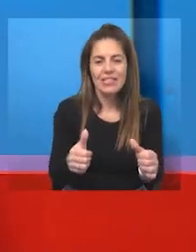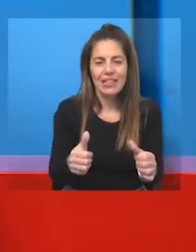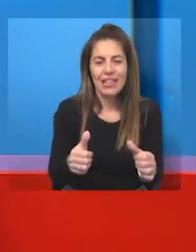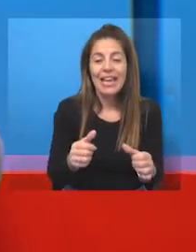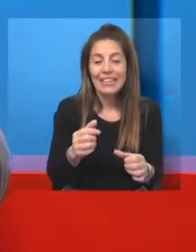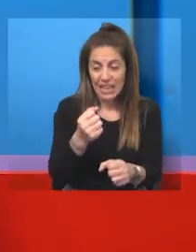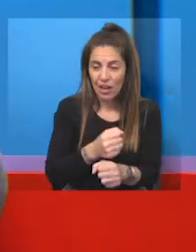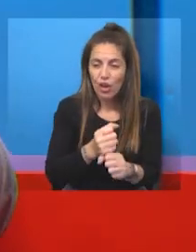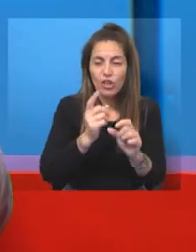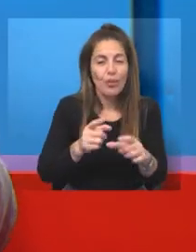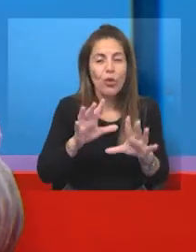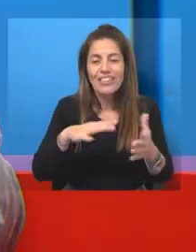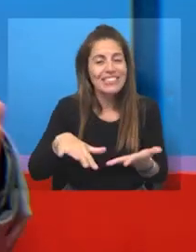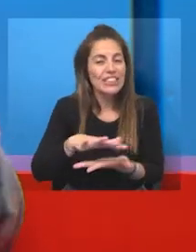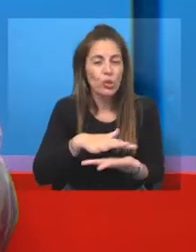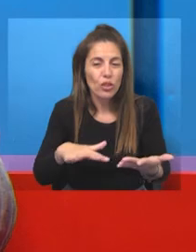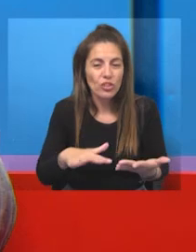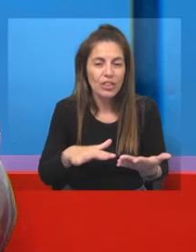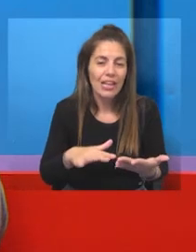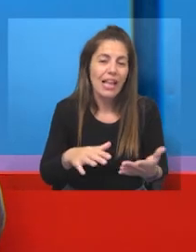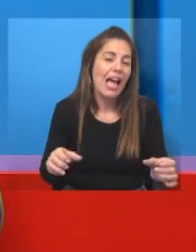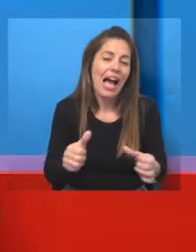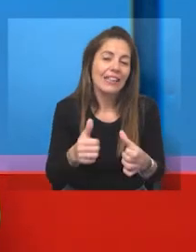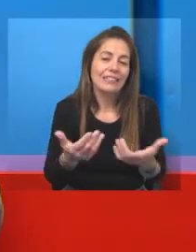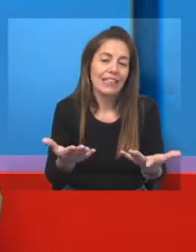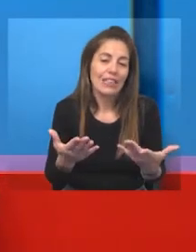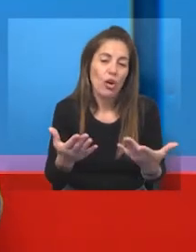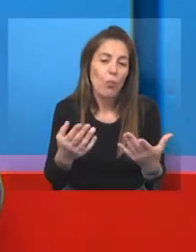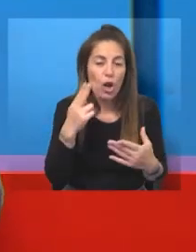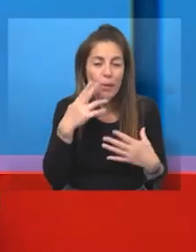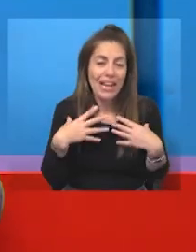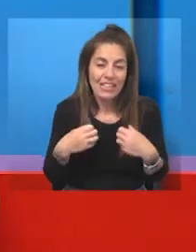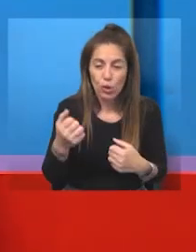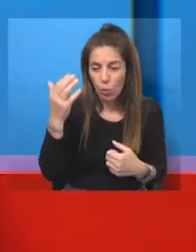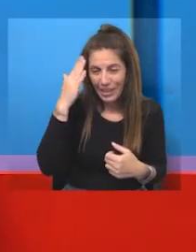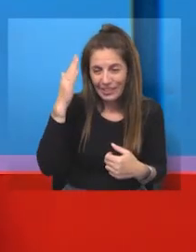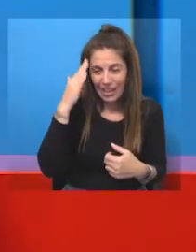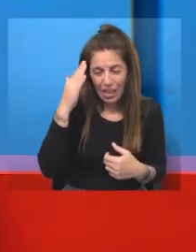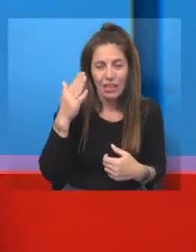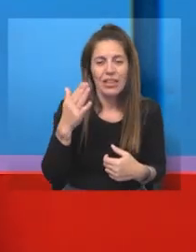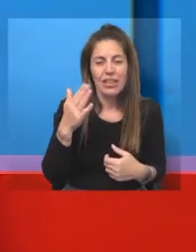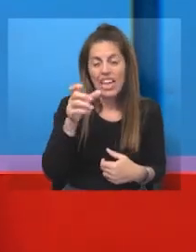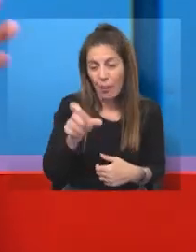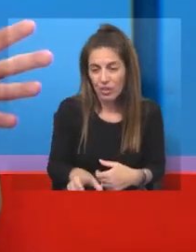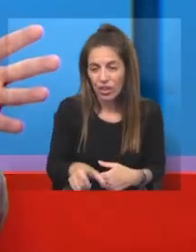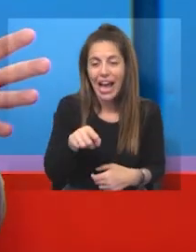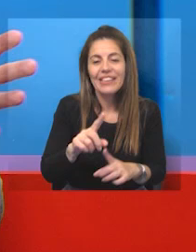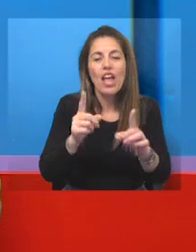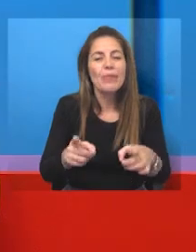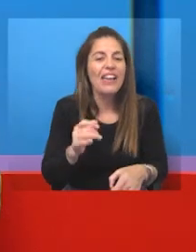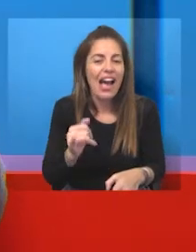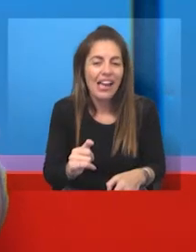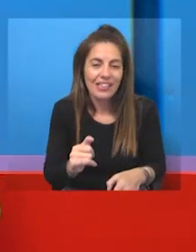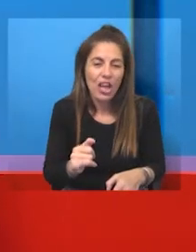empleo no O sea todas esas situaciones son determinantes de la situación de salud de las personas y de Salud Mental Este ahí también hay que